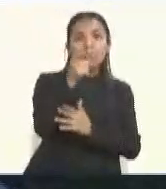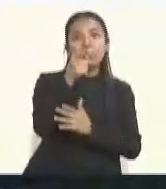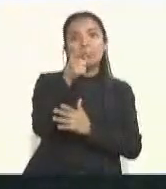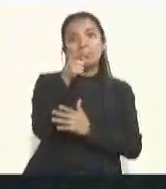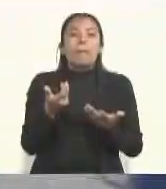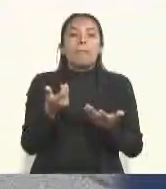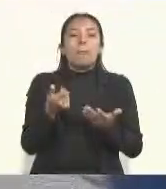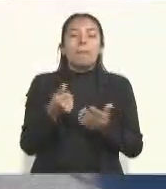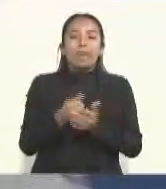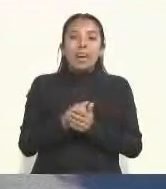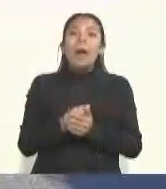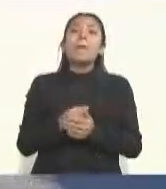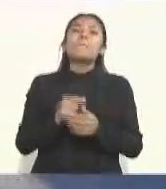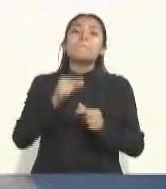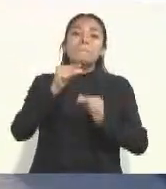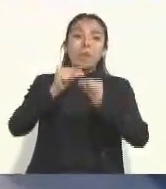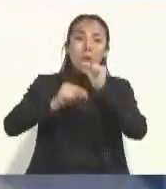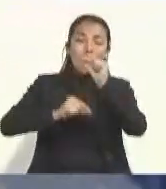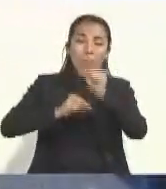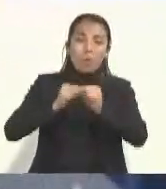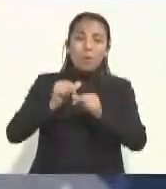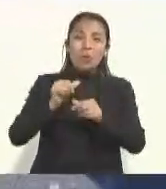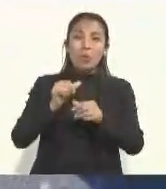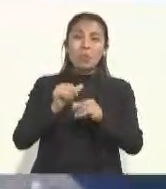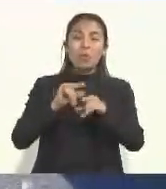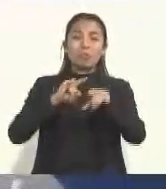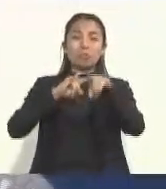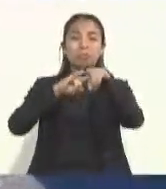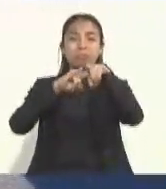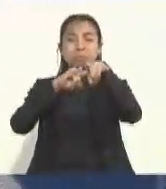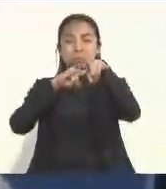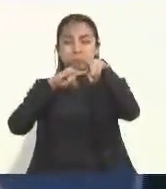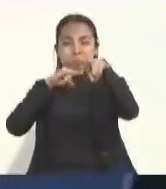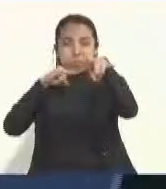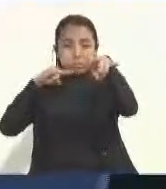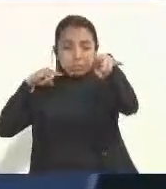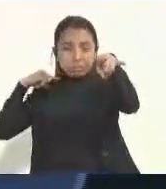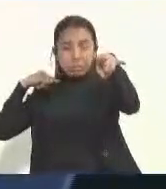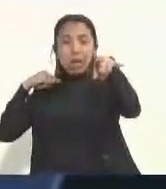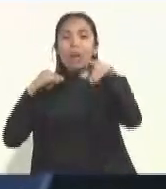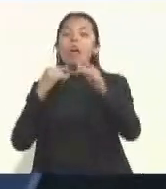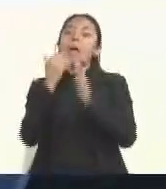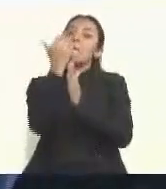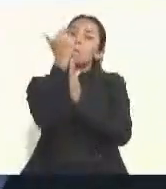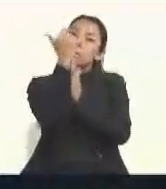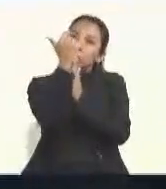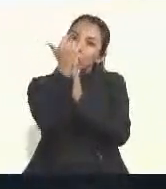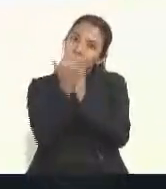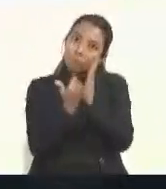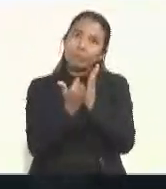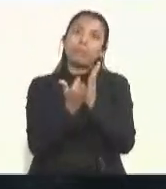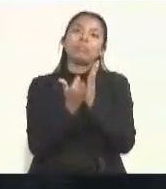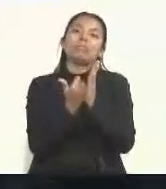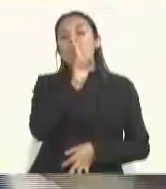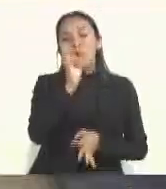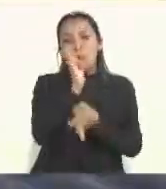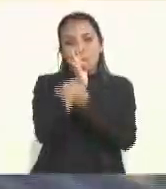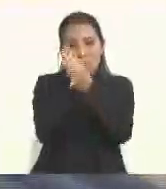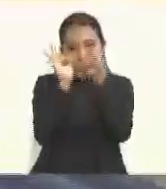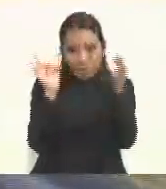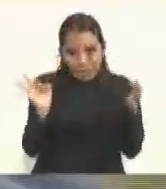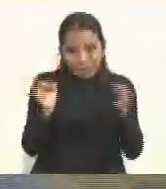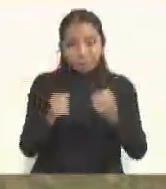en la zona. De igual forma, me es grato comunicarles que el próximo año se llevará a cabo